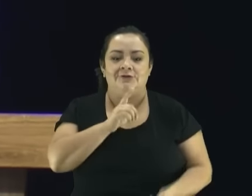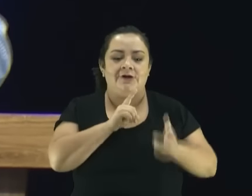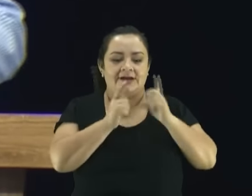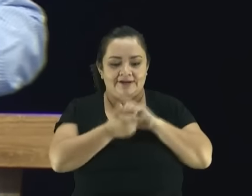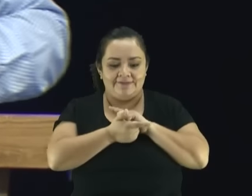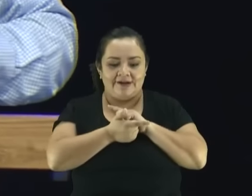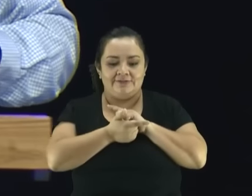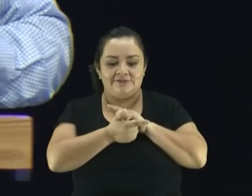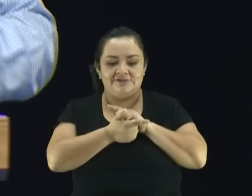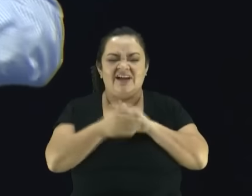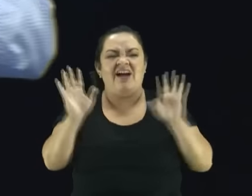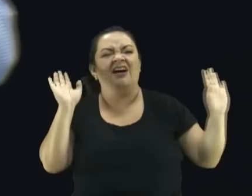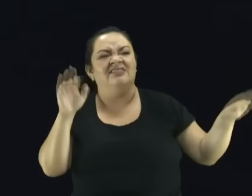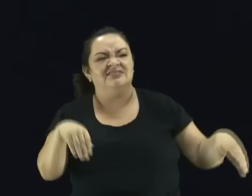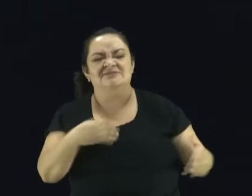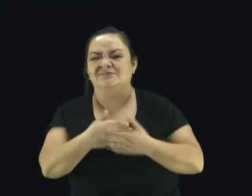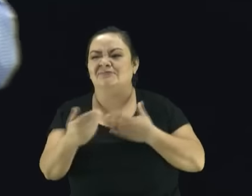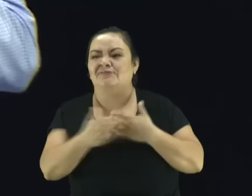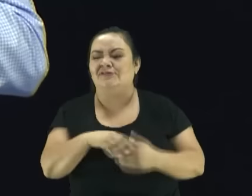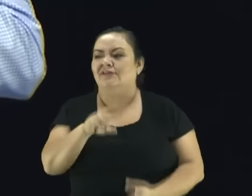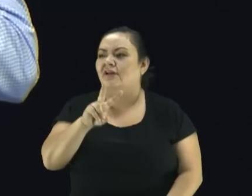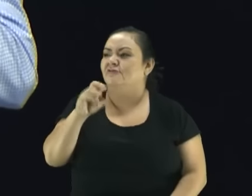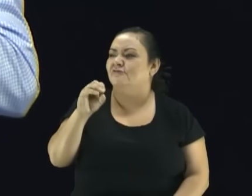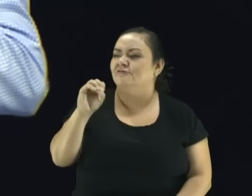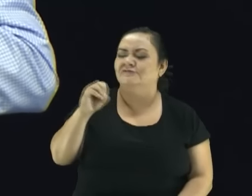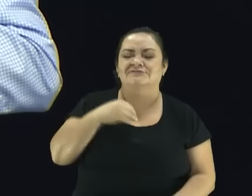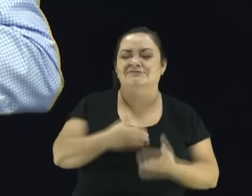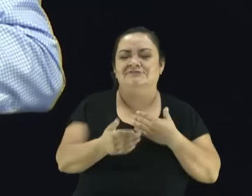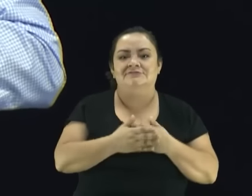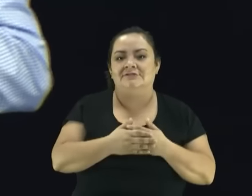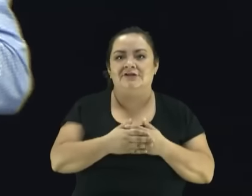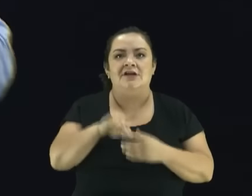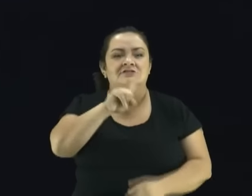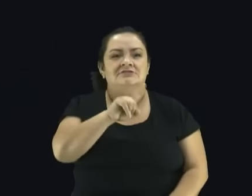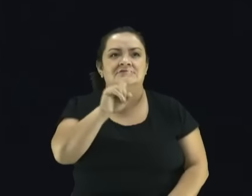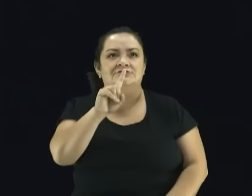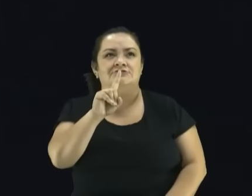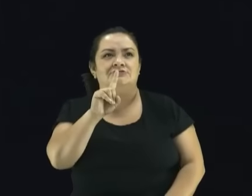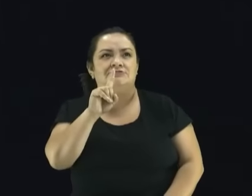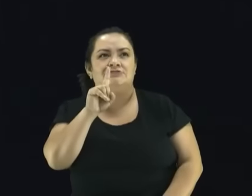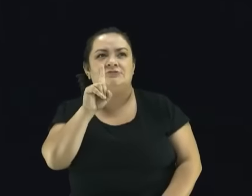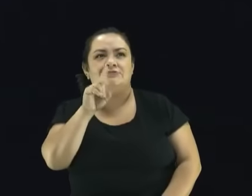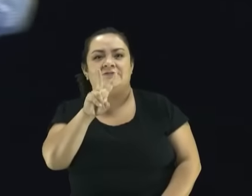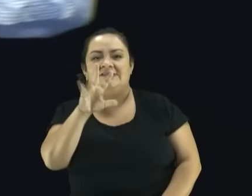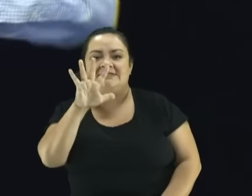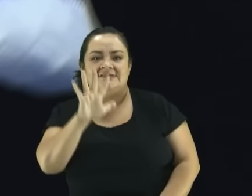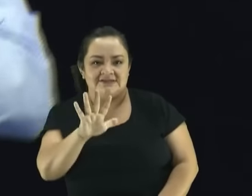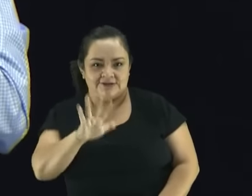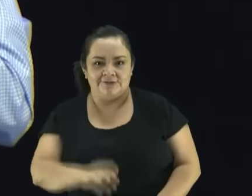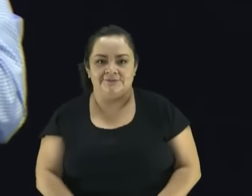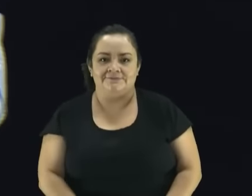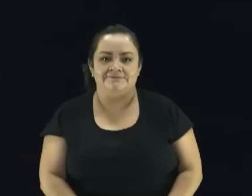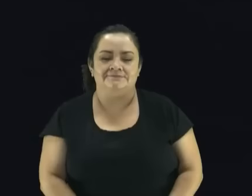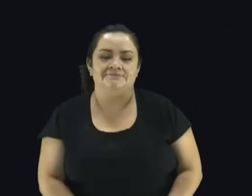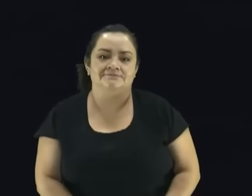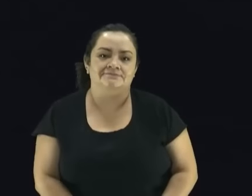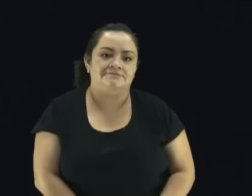ah no tengo los 260 pesos tengo 125 me voy a comprar unos zapatos de todas maneras no me pueden sacar